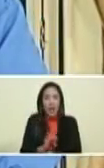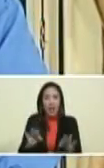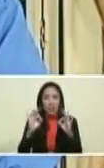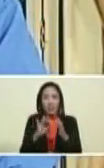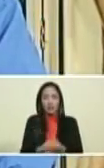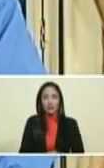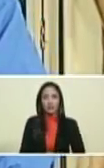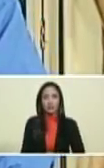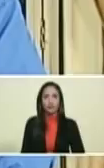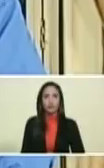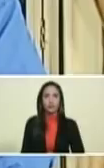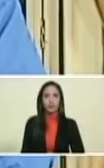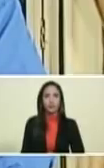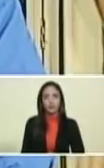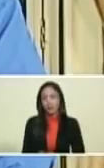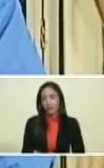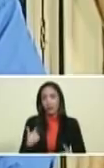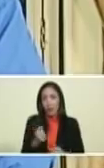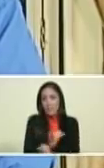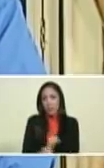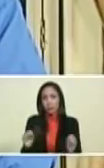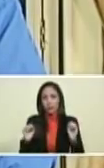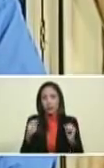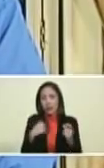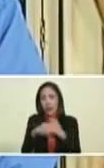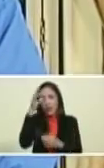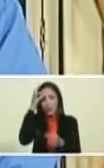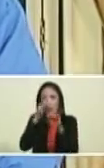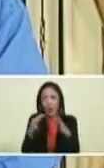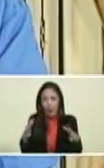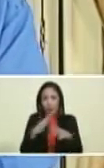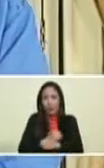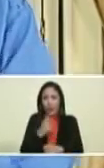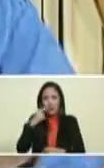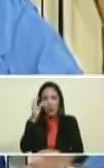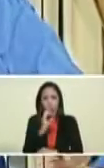ni tantico así se puede creer en las lacras que han gobernado Colombia.